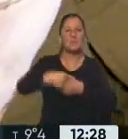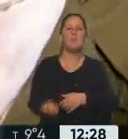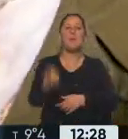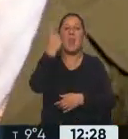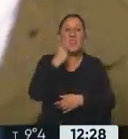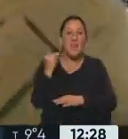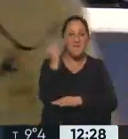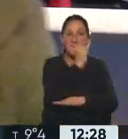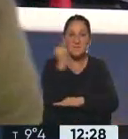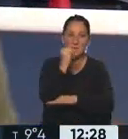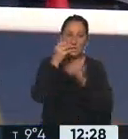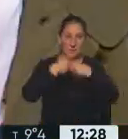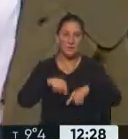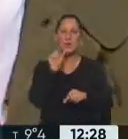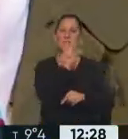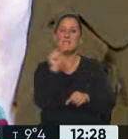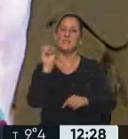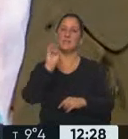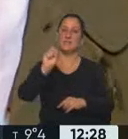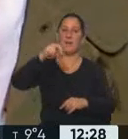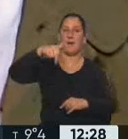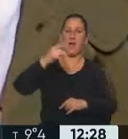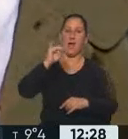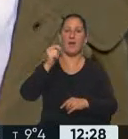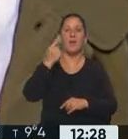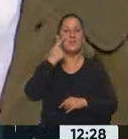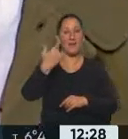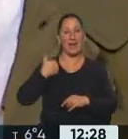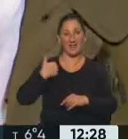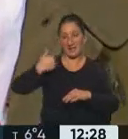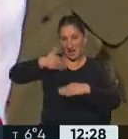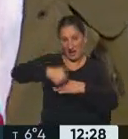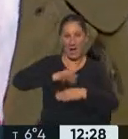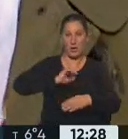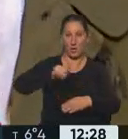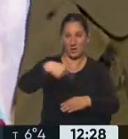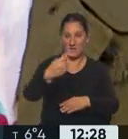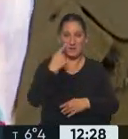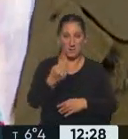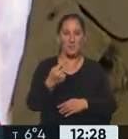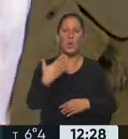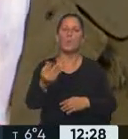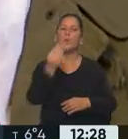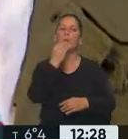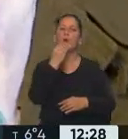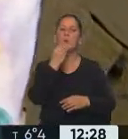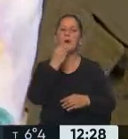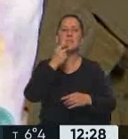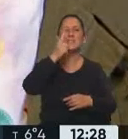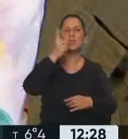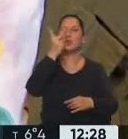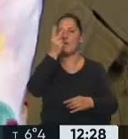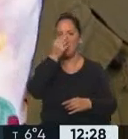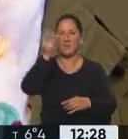de filmación de esta serie Nada, que va a ser vista en nuestro país desde el año que viene. Pudo almorzar con alrededor de